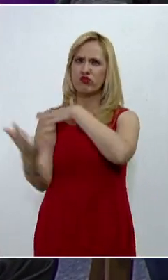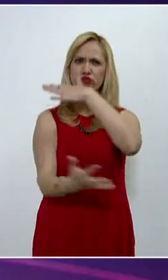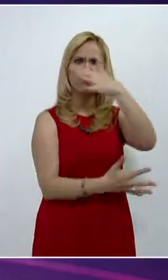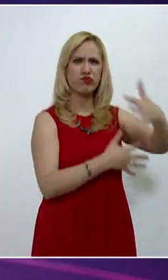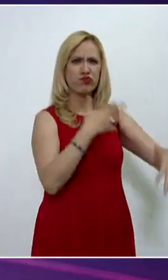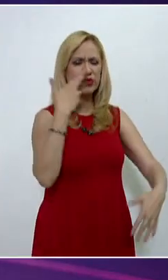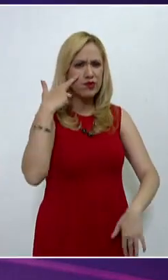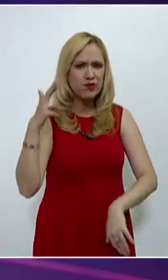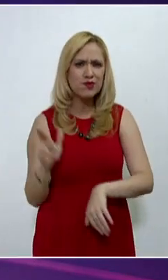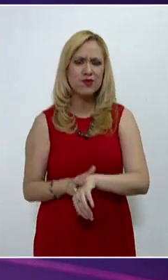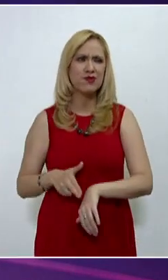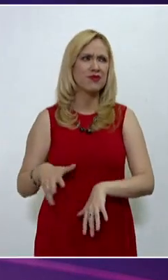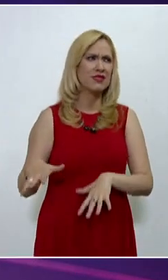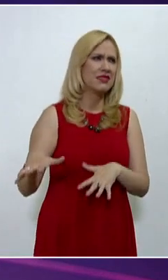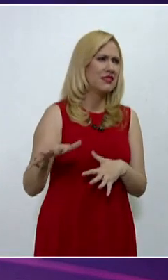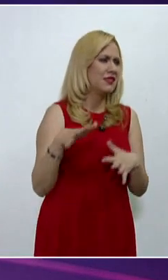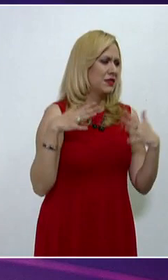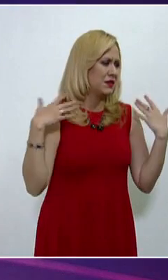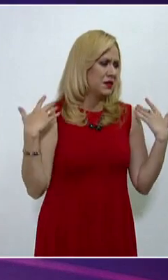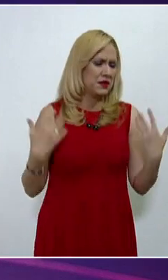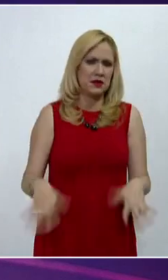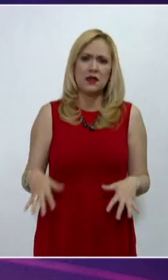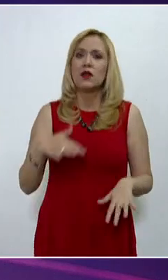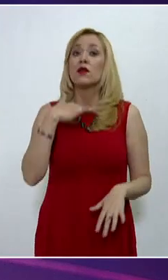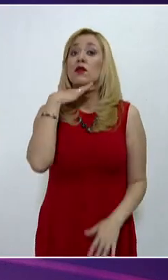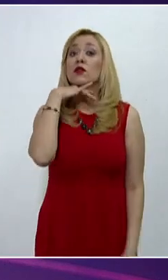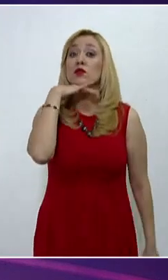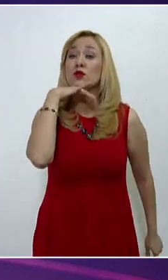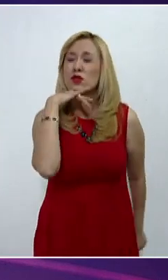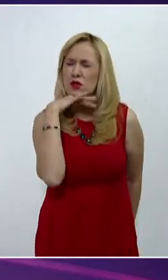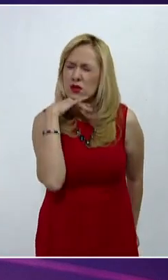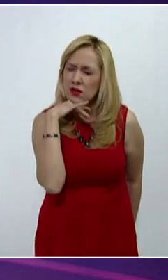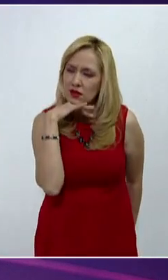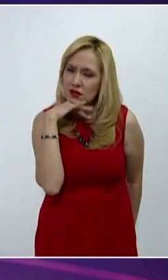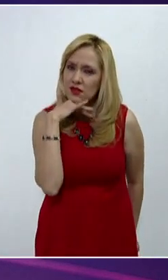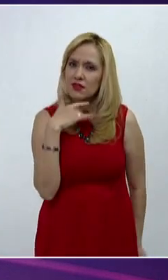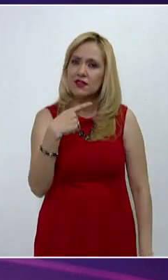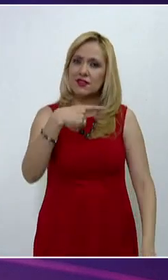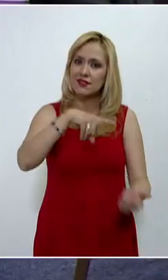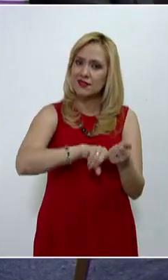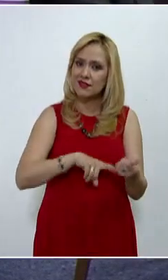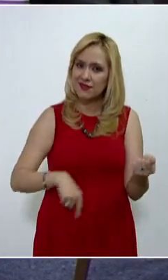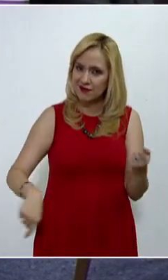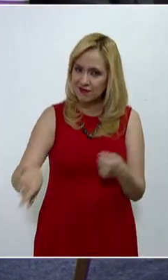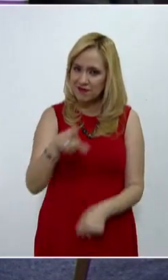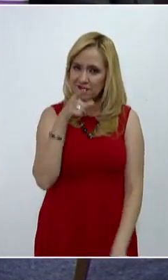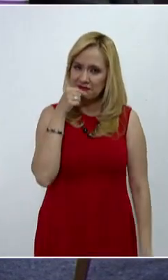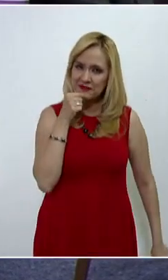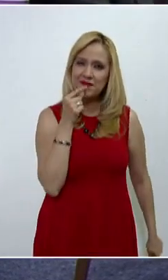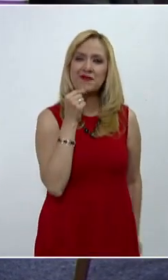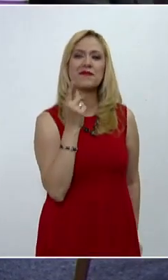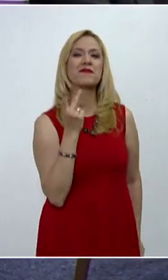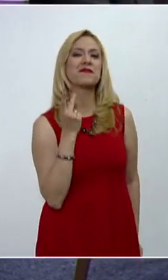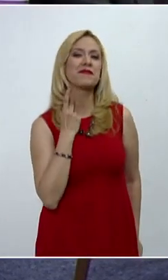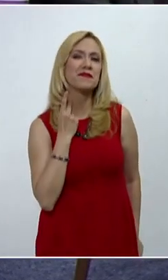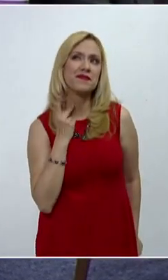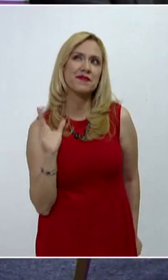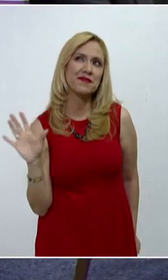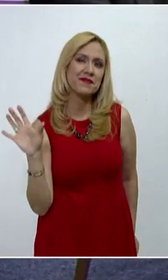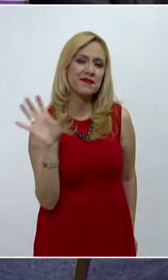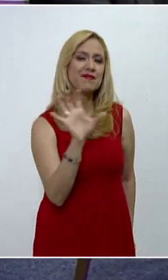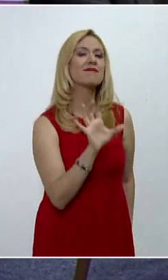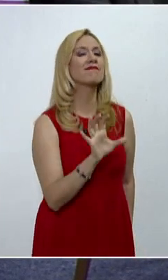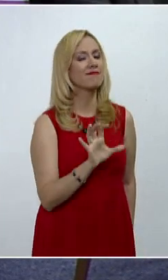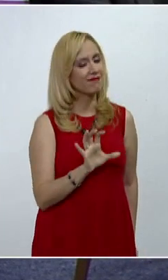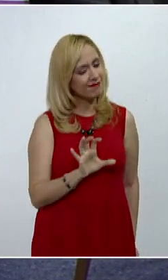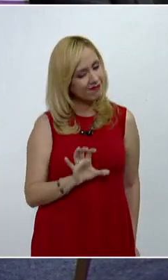de delincuencia, sin duda. Hay corrupción al interior de las fiscalías, de las procuradurías, al interior del